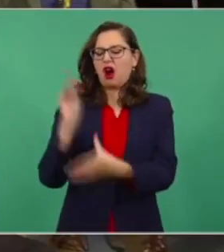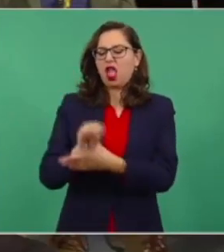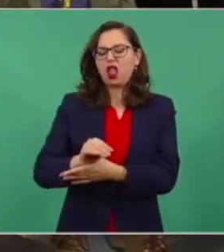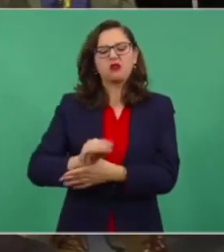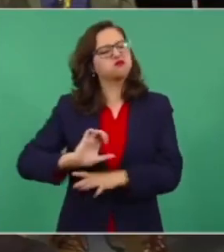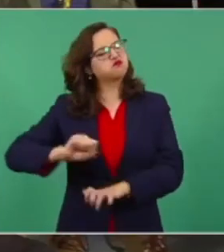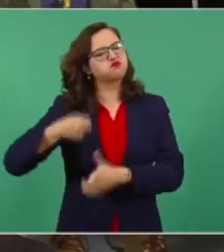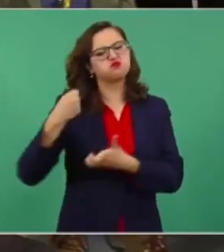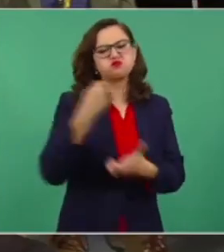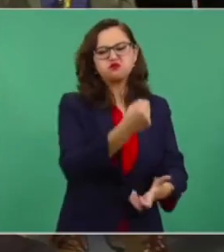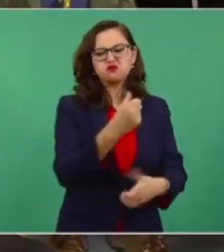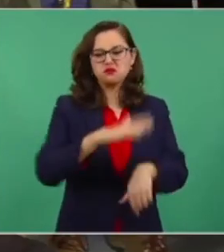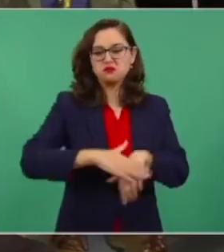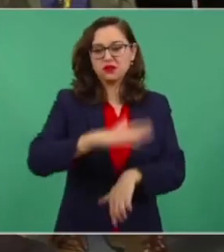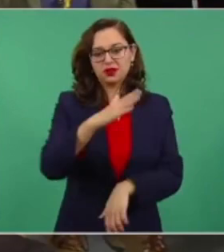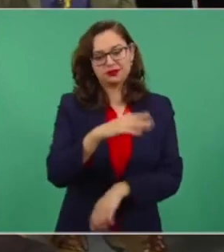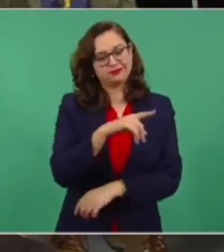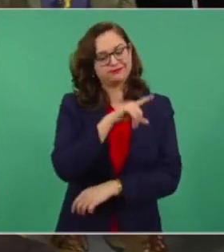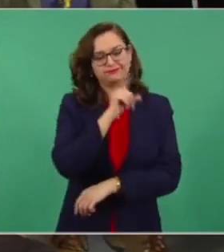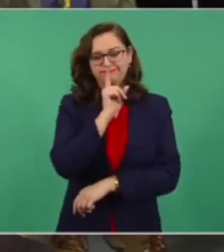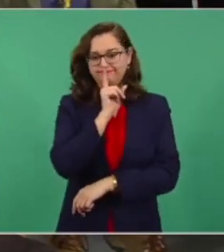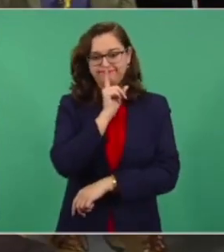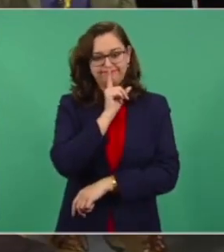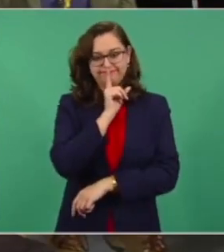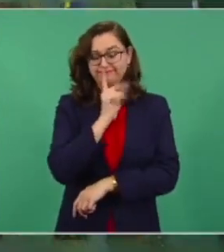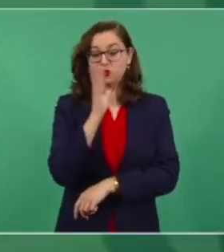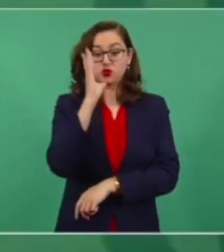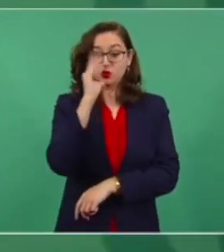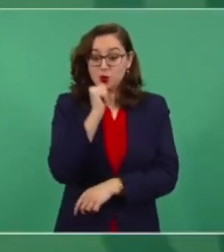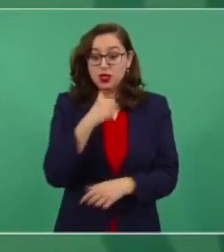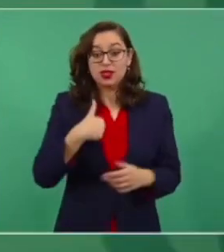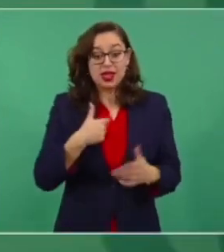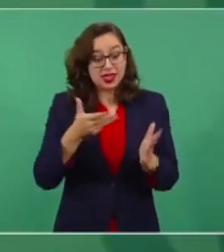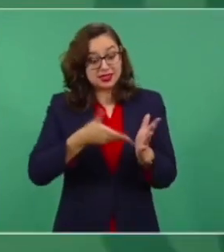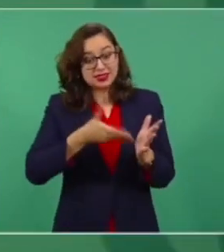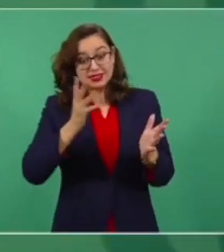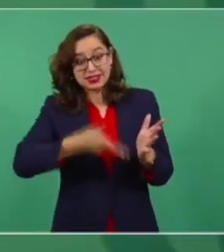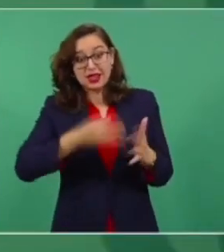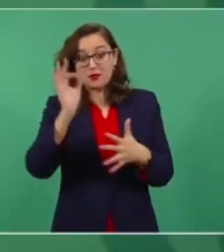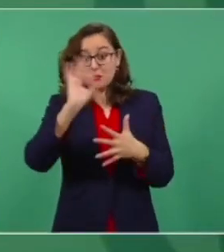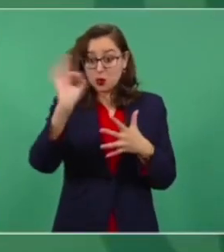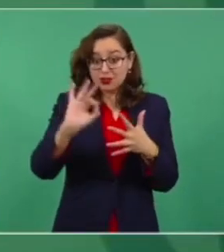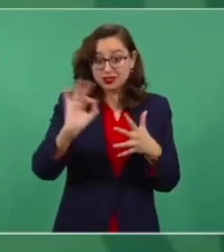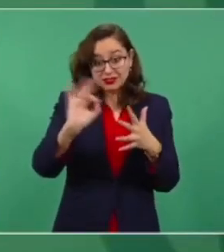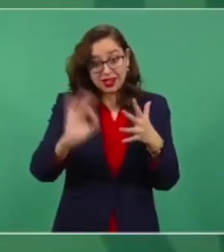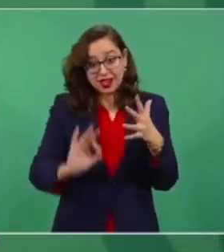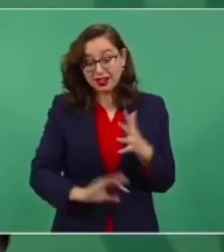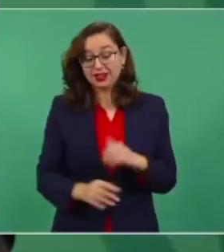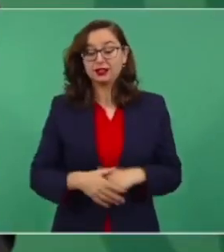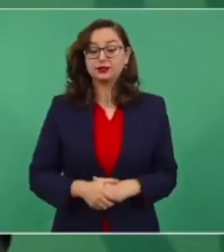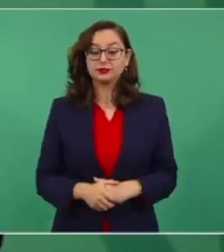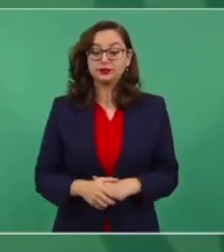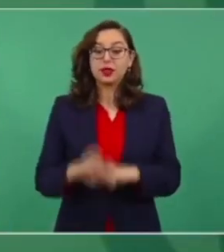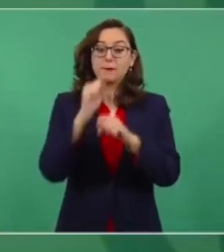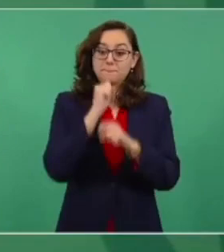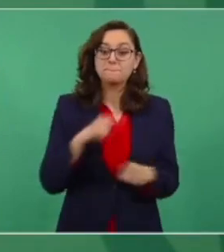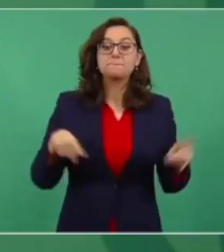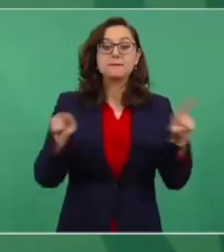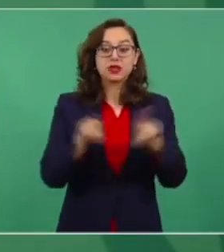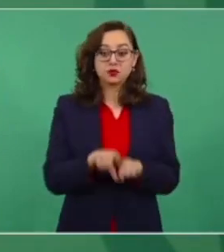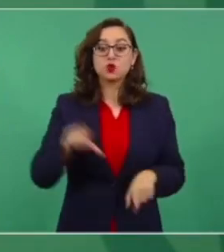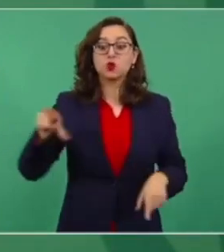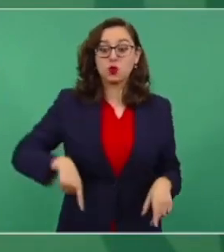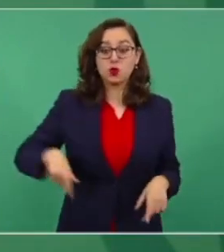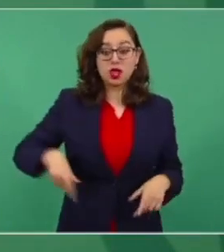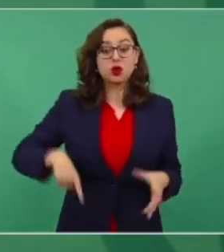no solo es un asunto legal, es que todos tenemos que hacer un esfuerzo para ahorrar